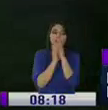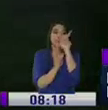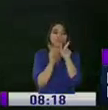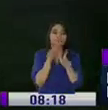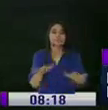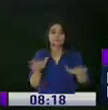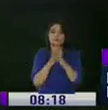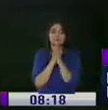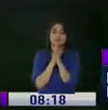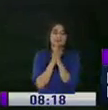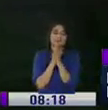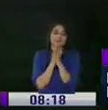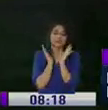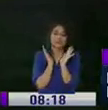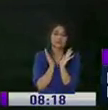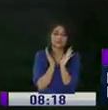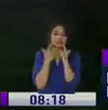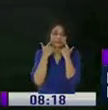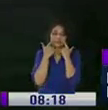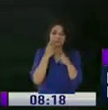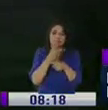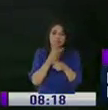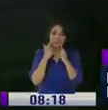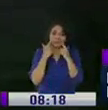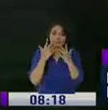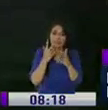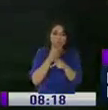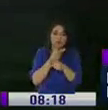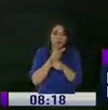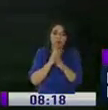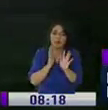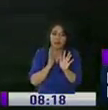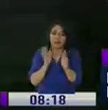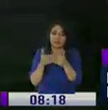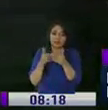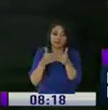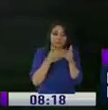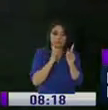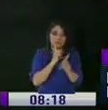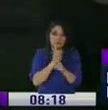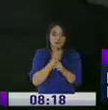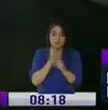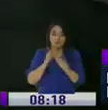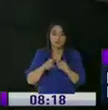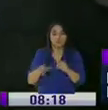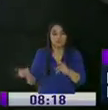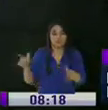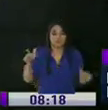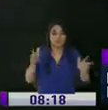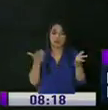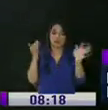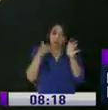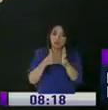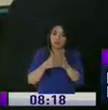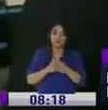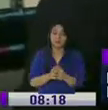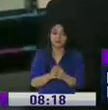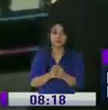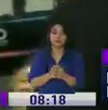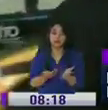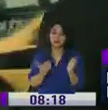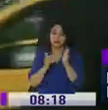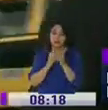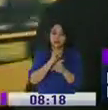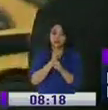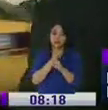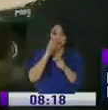para que se precautele de estos cierres que va a haber y tome estas vías alternas. Bueno, sí, recordemos de la ciudadanía de que no es